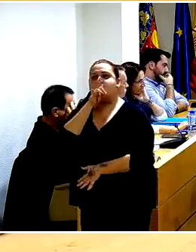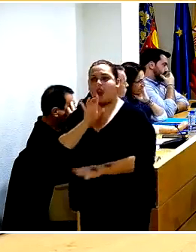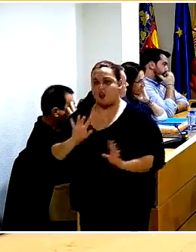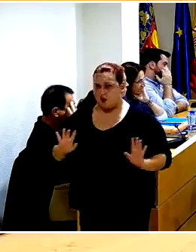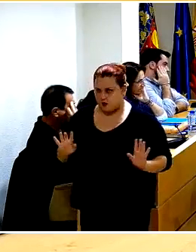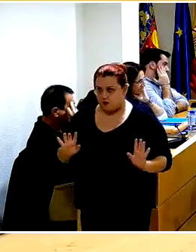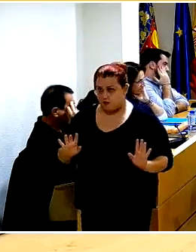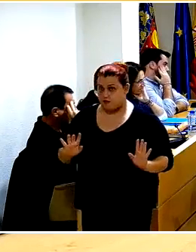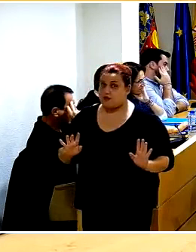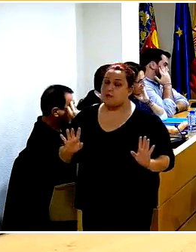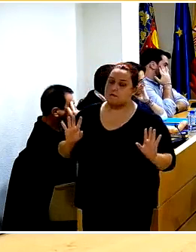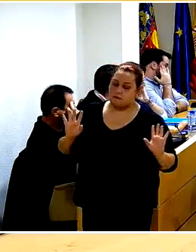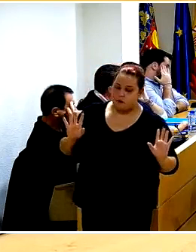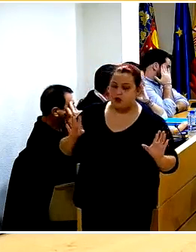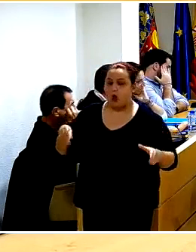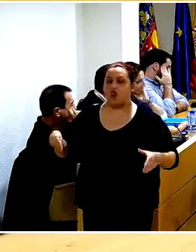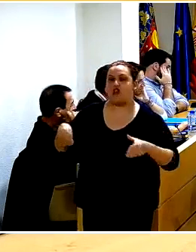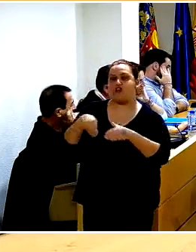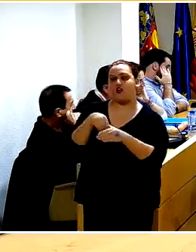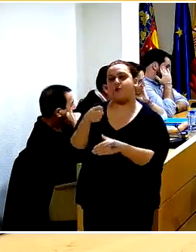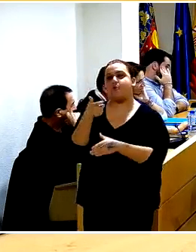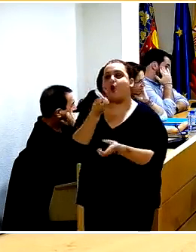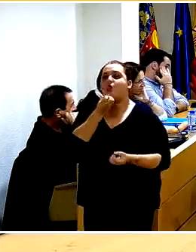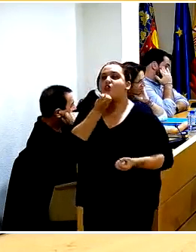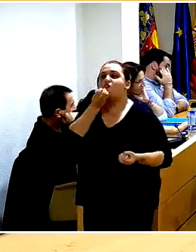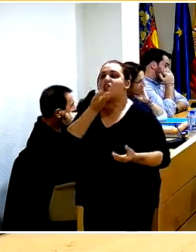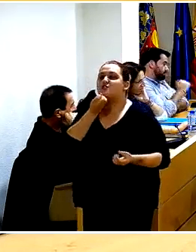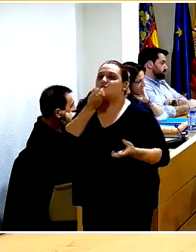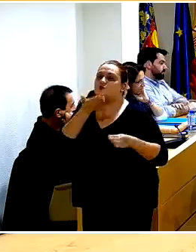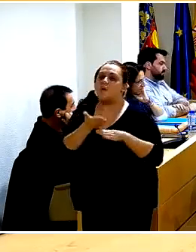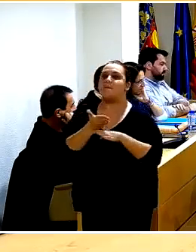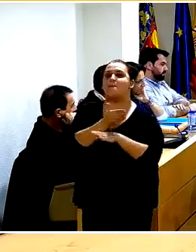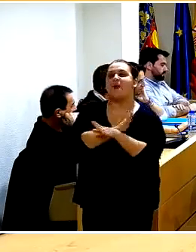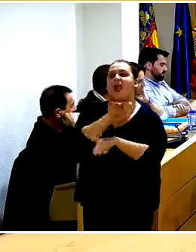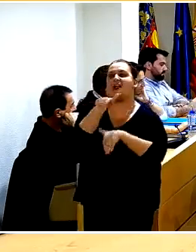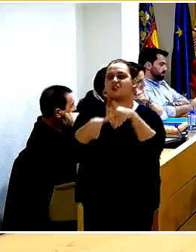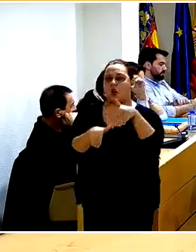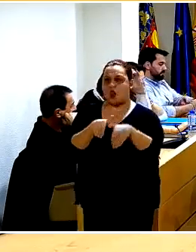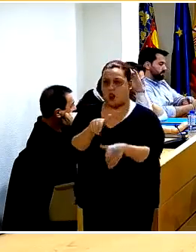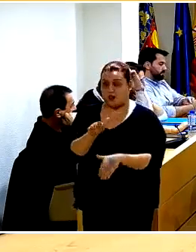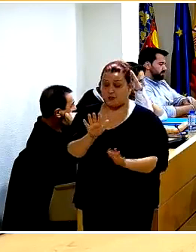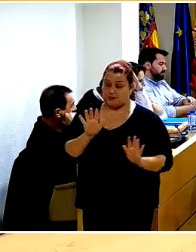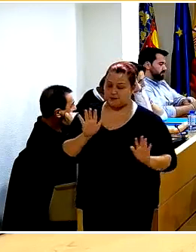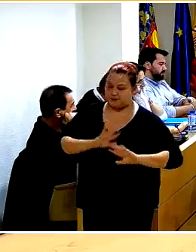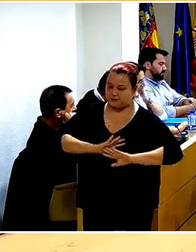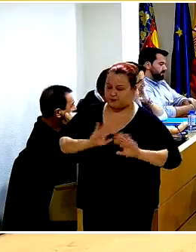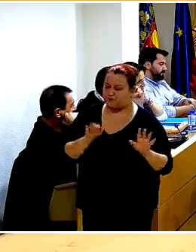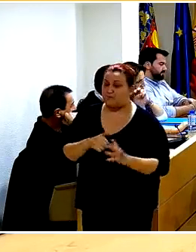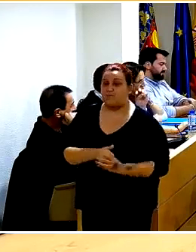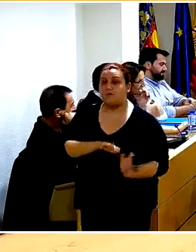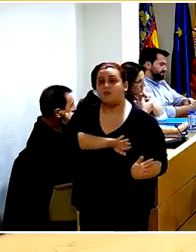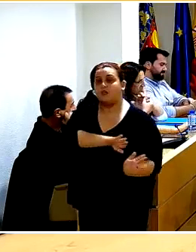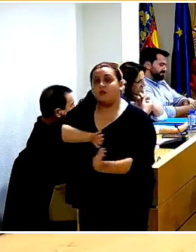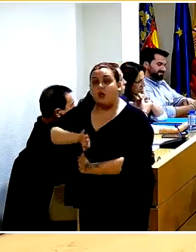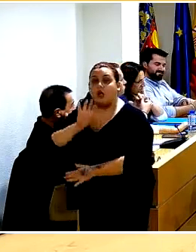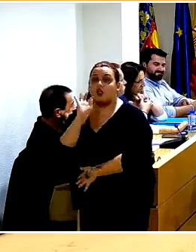lo marcamos dentro de un discurso preelectoral sin más. Bueno, lo bien cierto es que el resultado